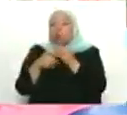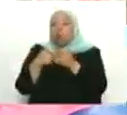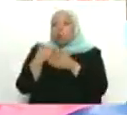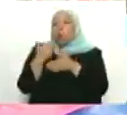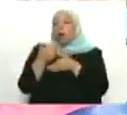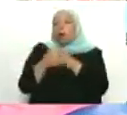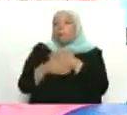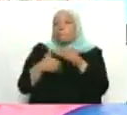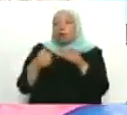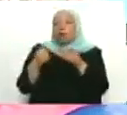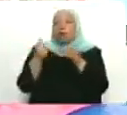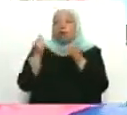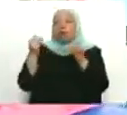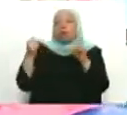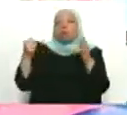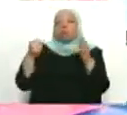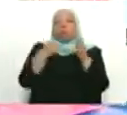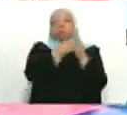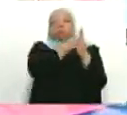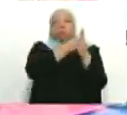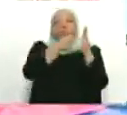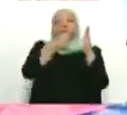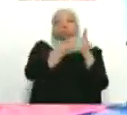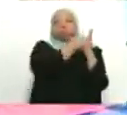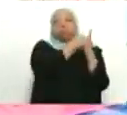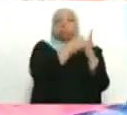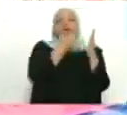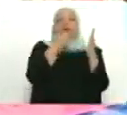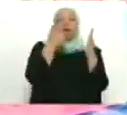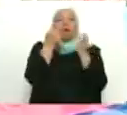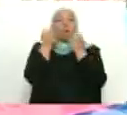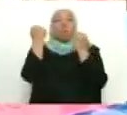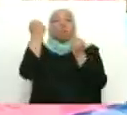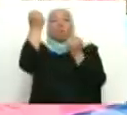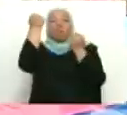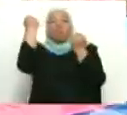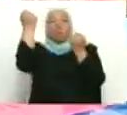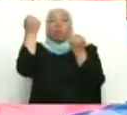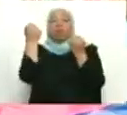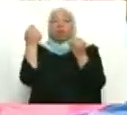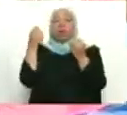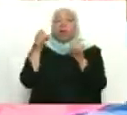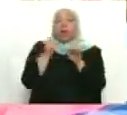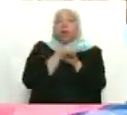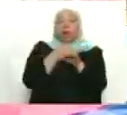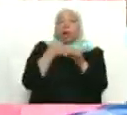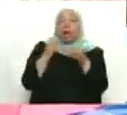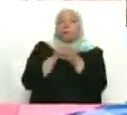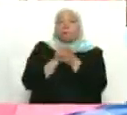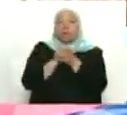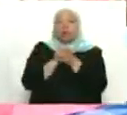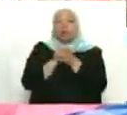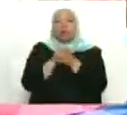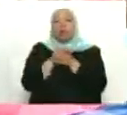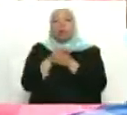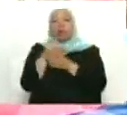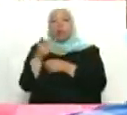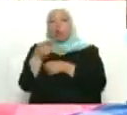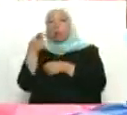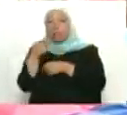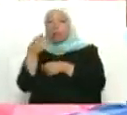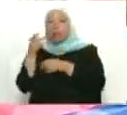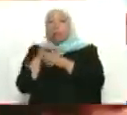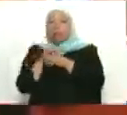a la juventud del Partido Socialista Unido de Venezuela. A los partidos aliados que siempre están presentes.